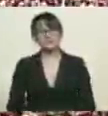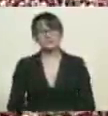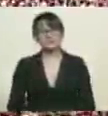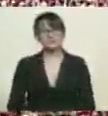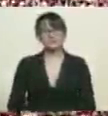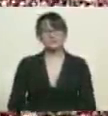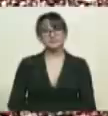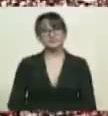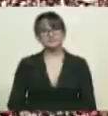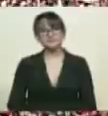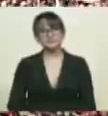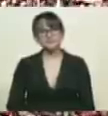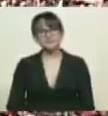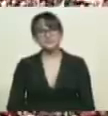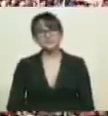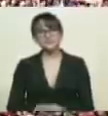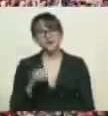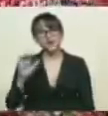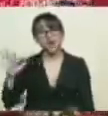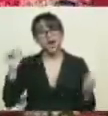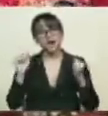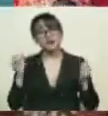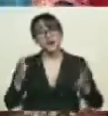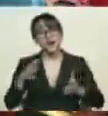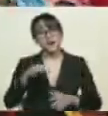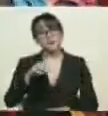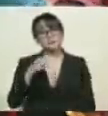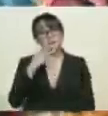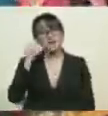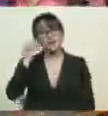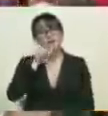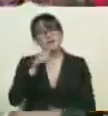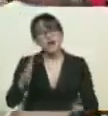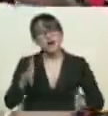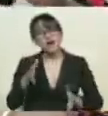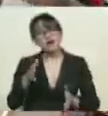Si en los Andes gana Maduro, ¿quién gana en Falcón?